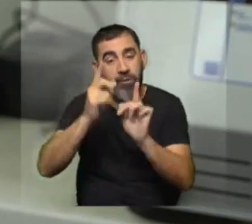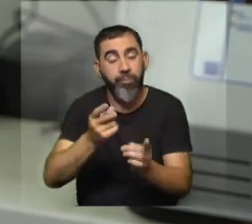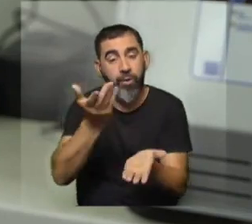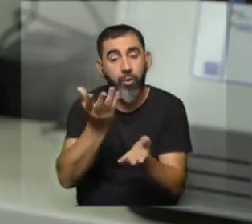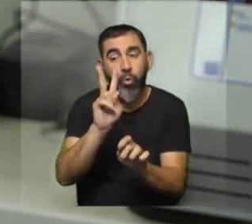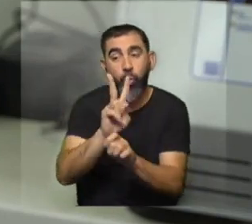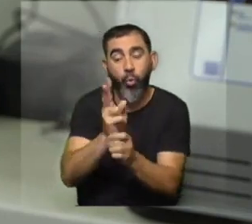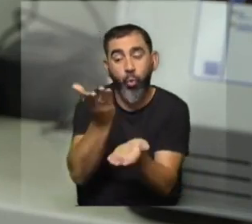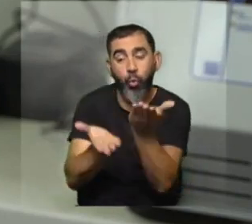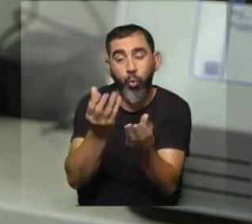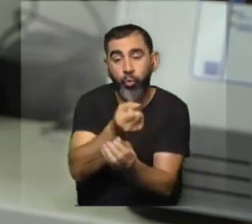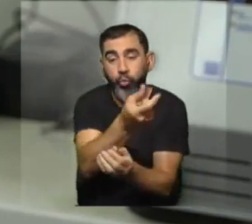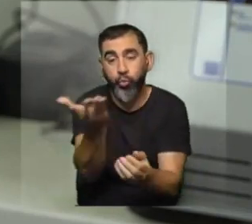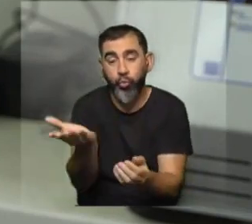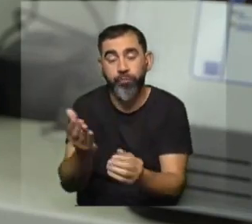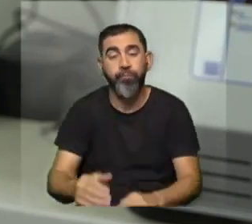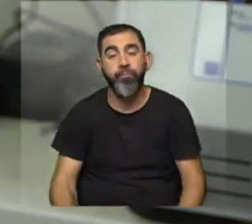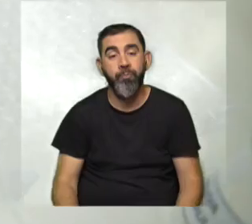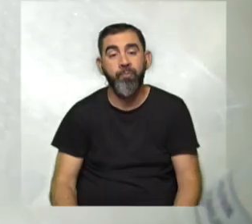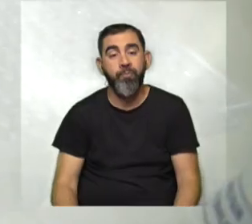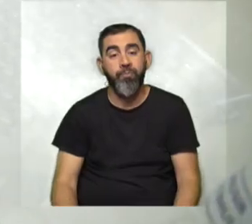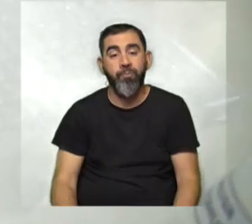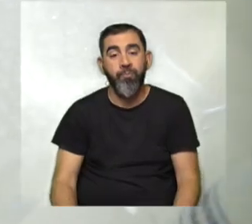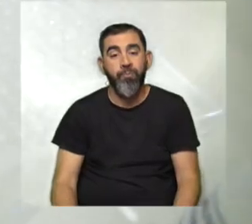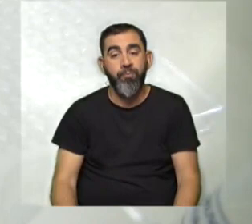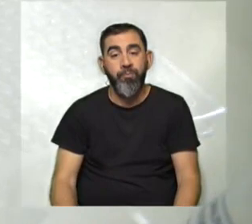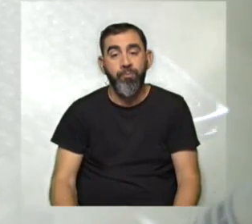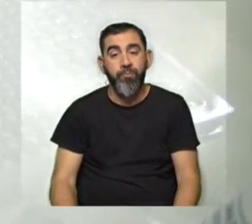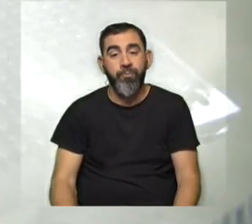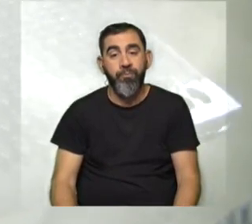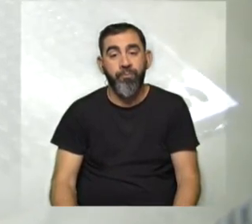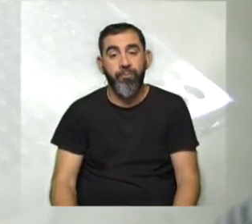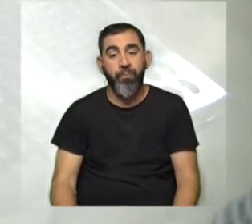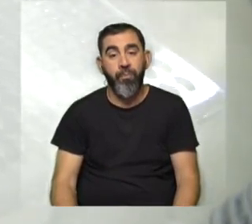de cuánta saliva se recolectó en determinada cantidad de minutos.